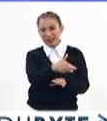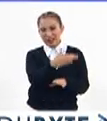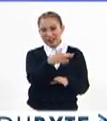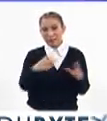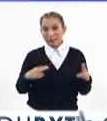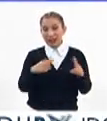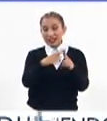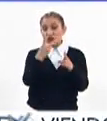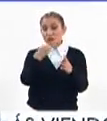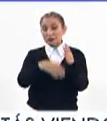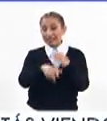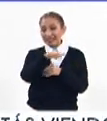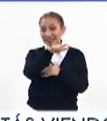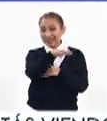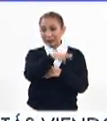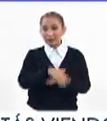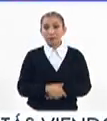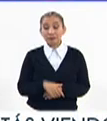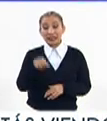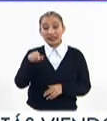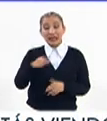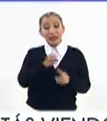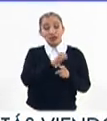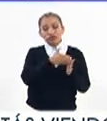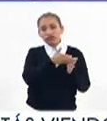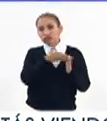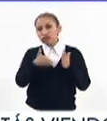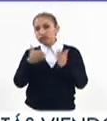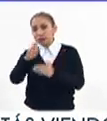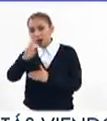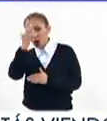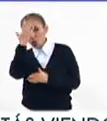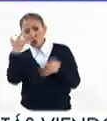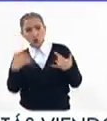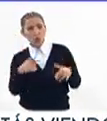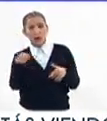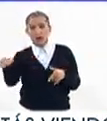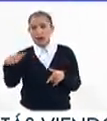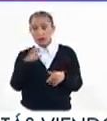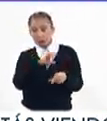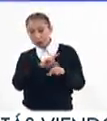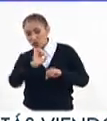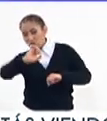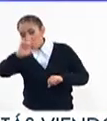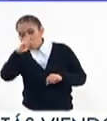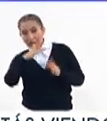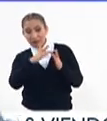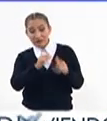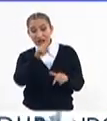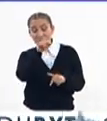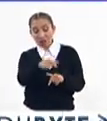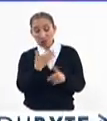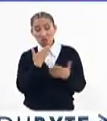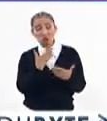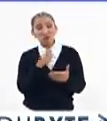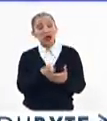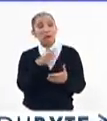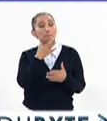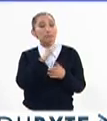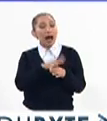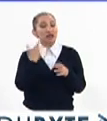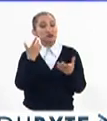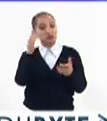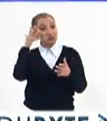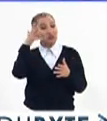restaurante en París en 2017 y desde entonces es reconocido por medios especializados franceses como una de las